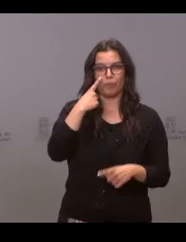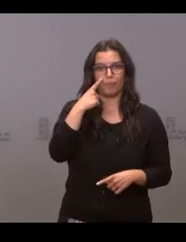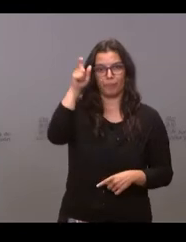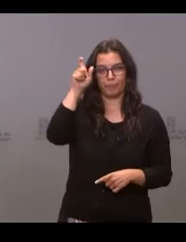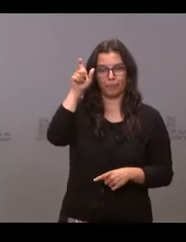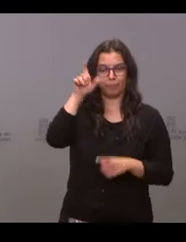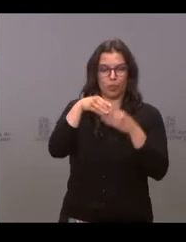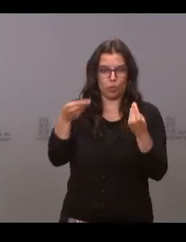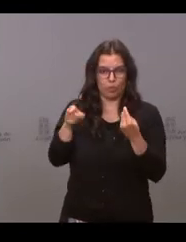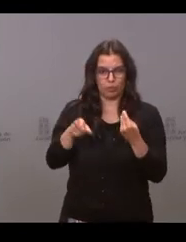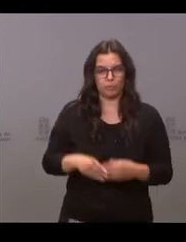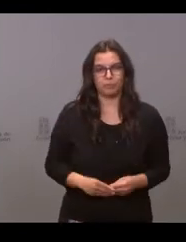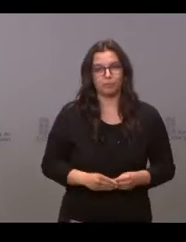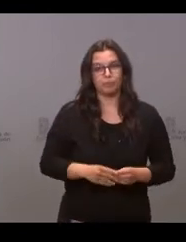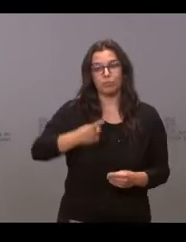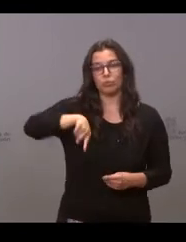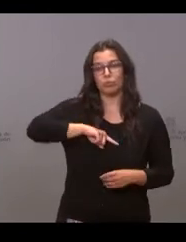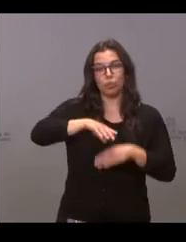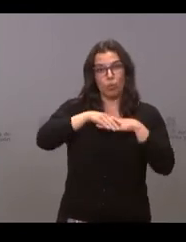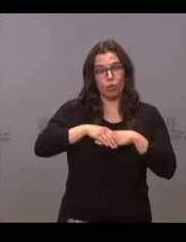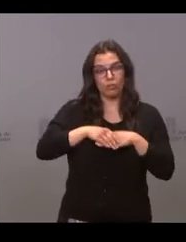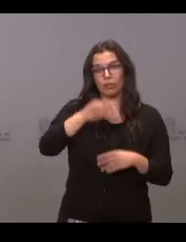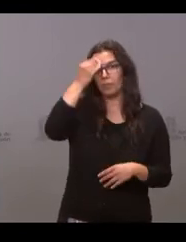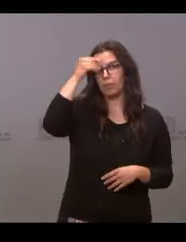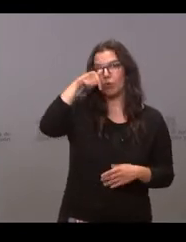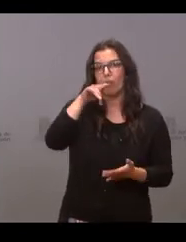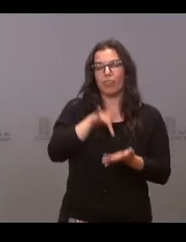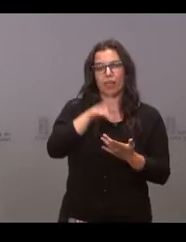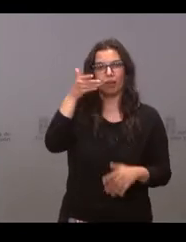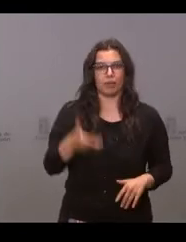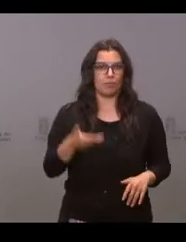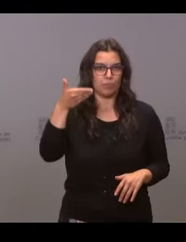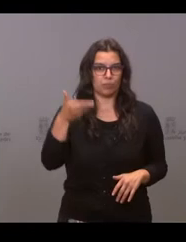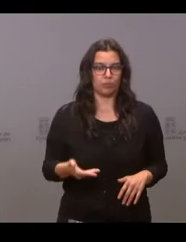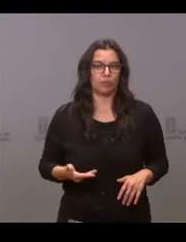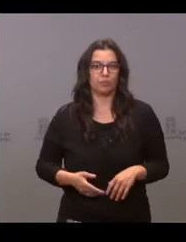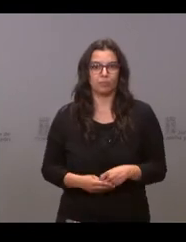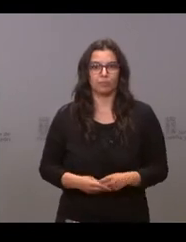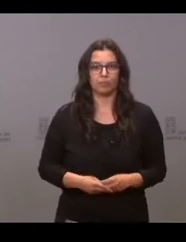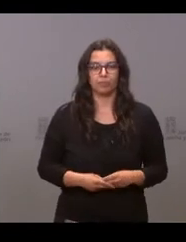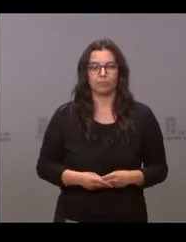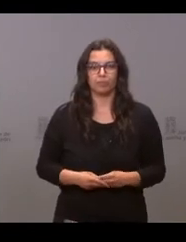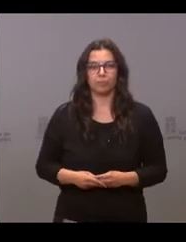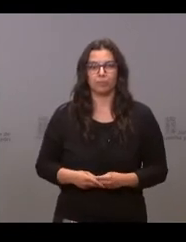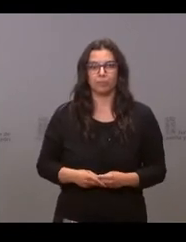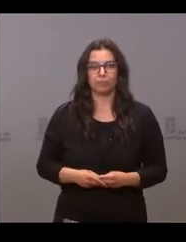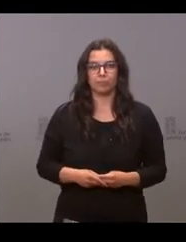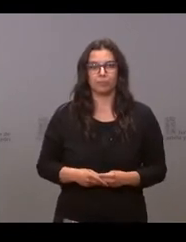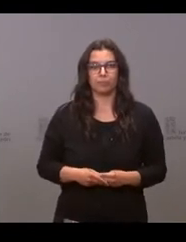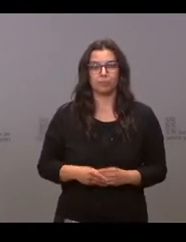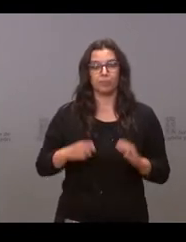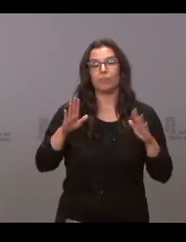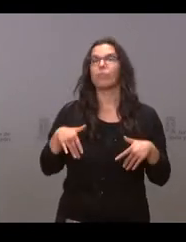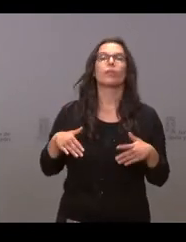creemos desde la unión general de trabajadores que hoy es un día importante de que todos los agentes